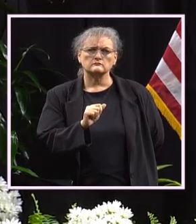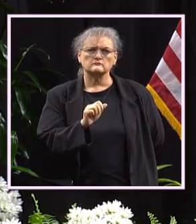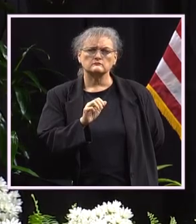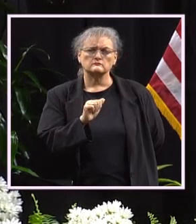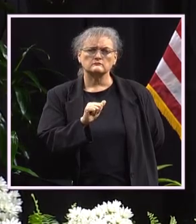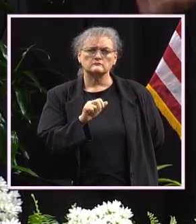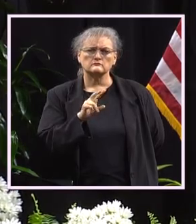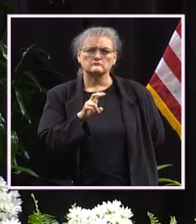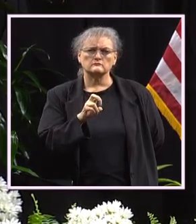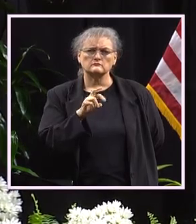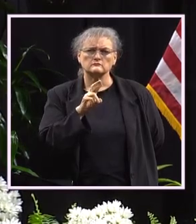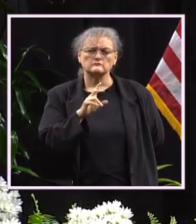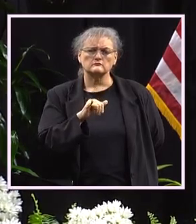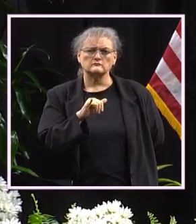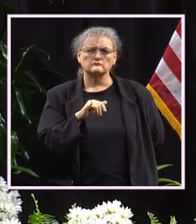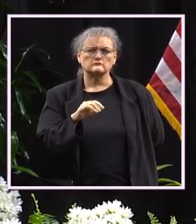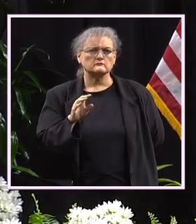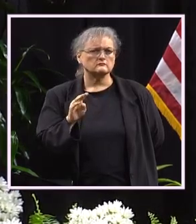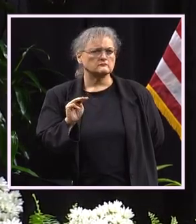Avery Roxanne Nauert.